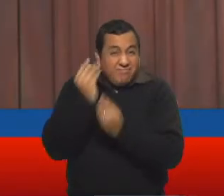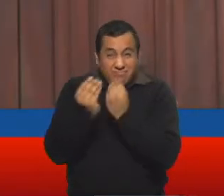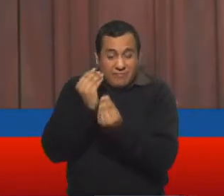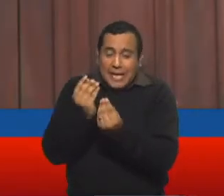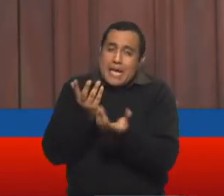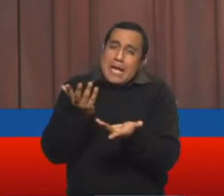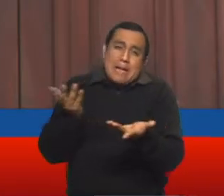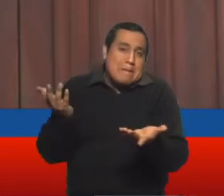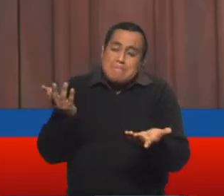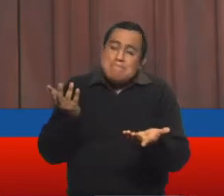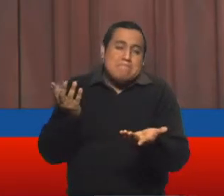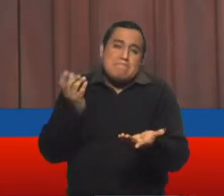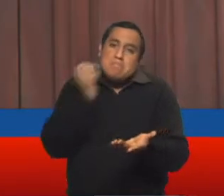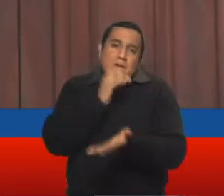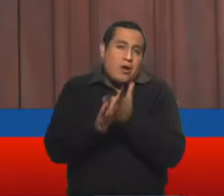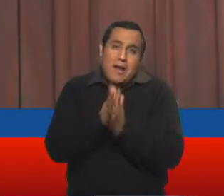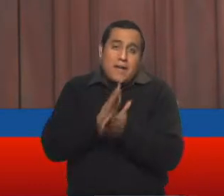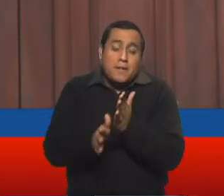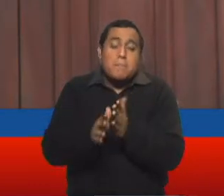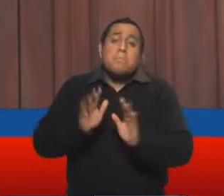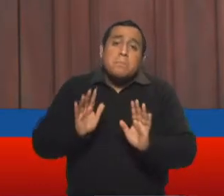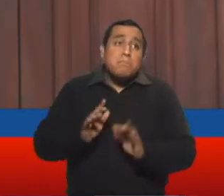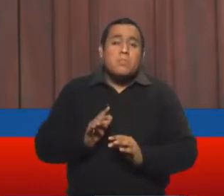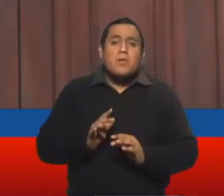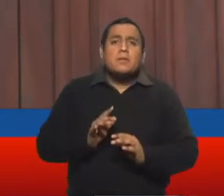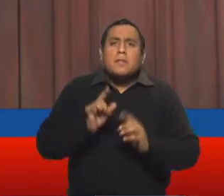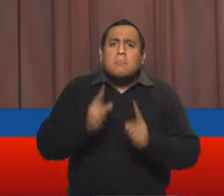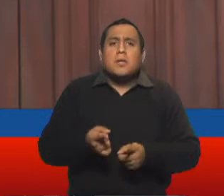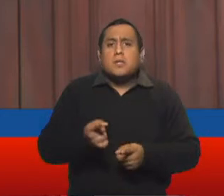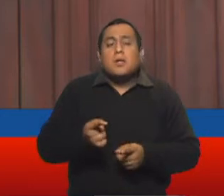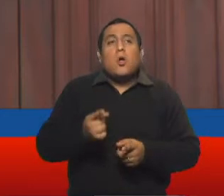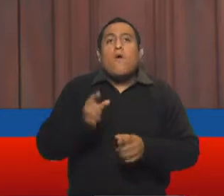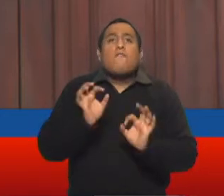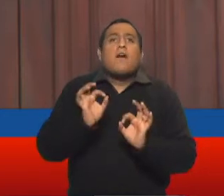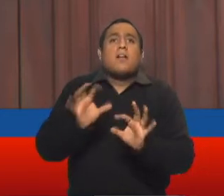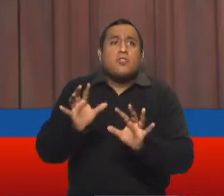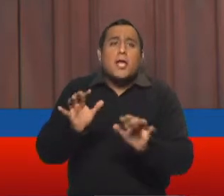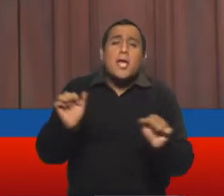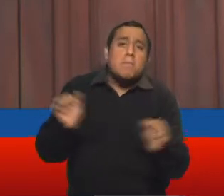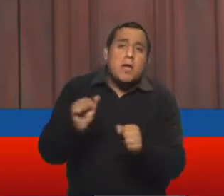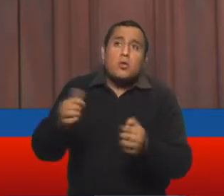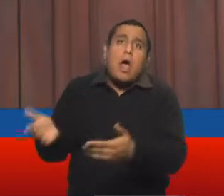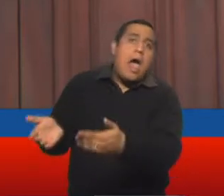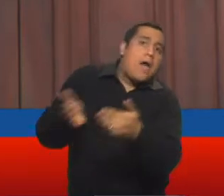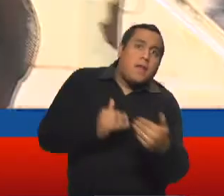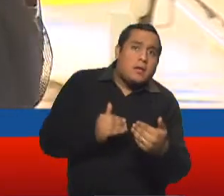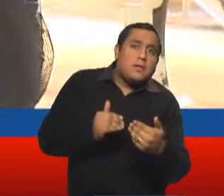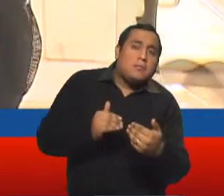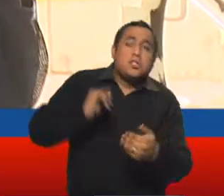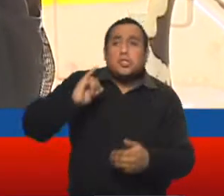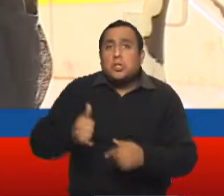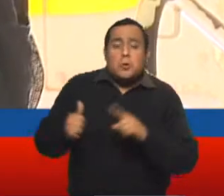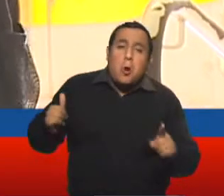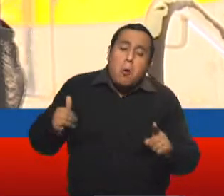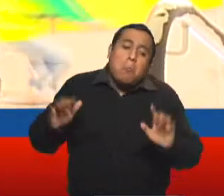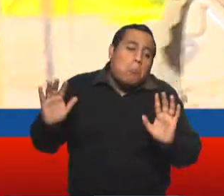en el marco de la no presencialidad. Y en relación a lo que es el adelanto o no de del receso invernal,